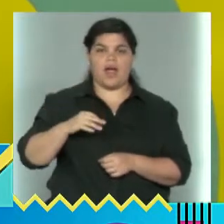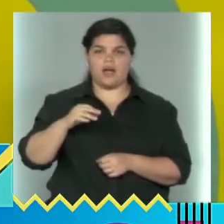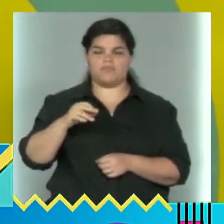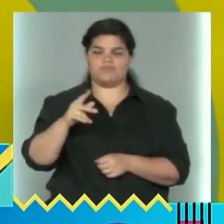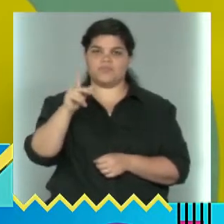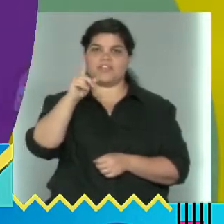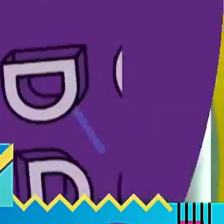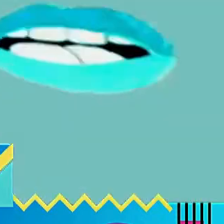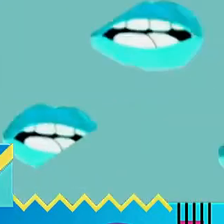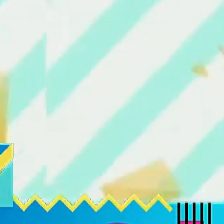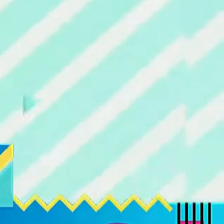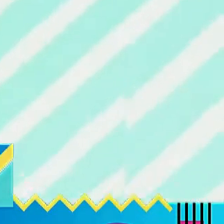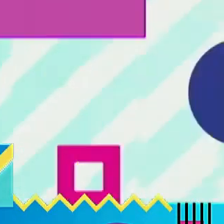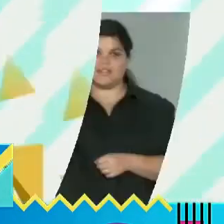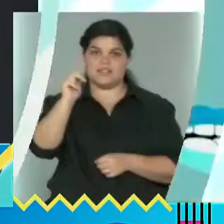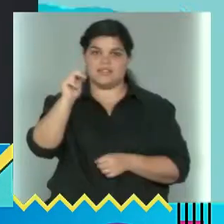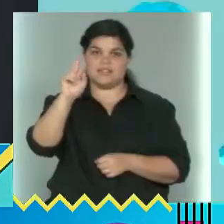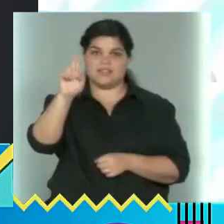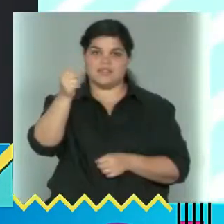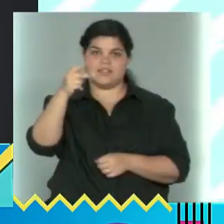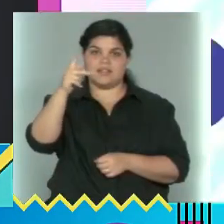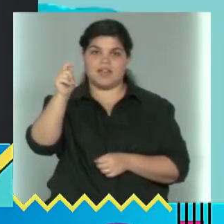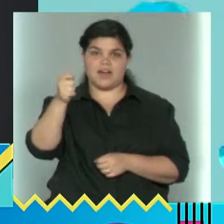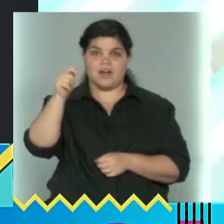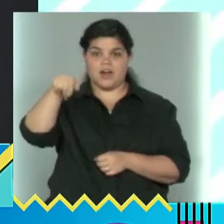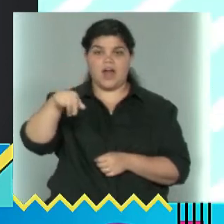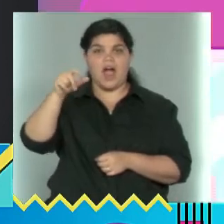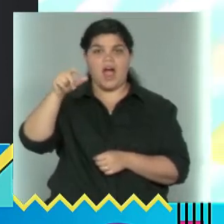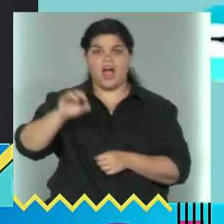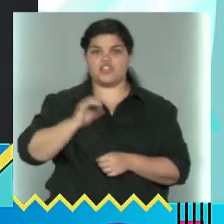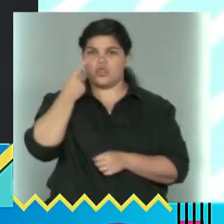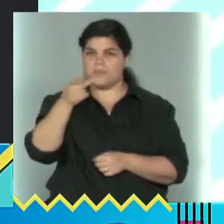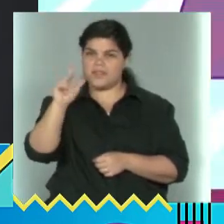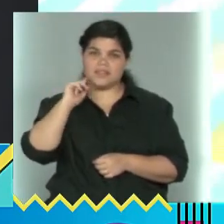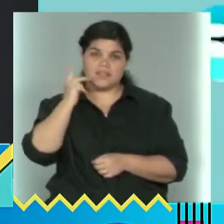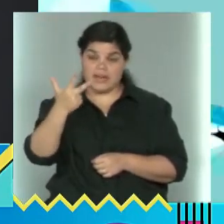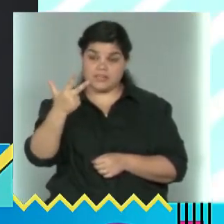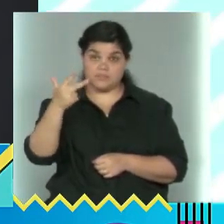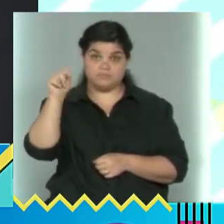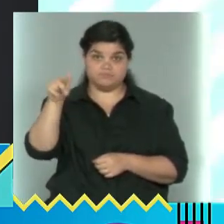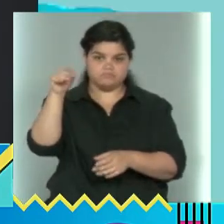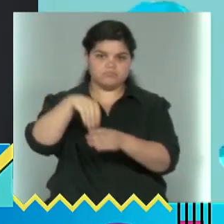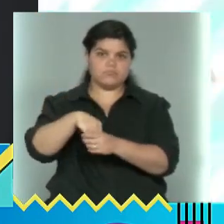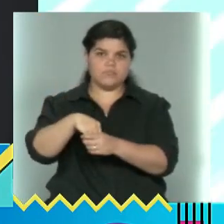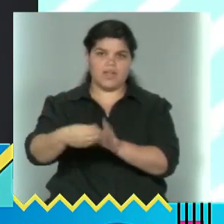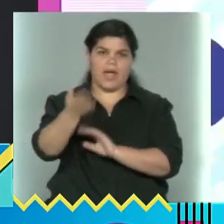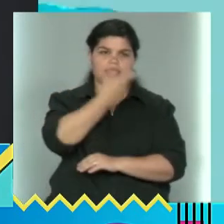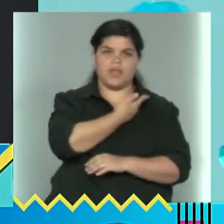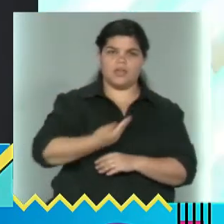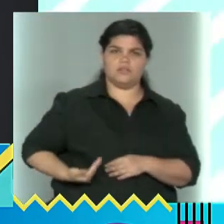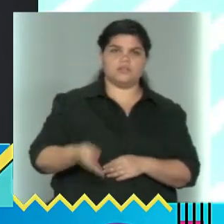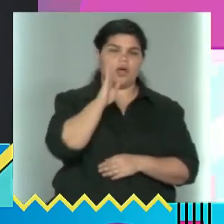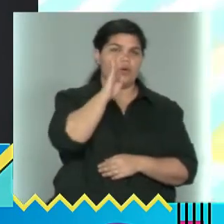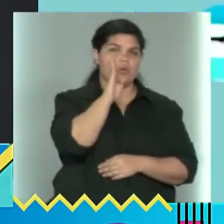junto con la invasión de Bush padre en ese momento, ¿no? Y que básicamente va